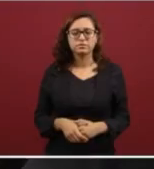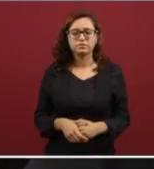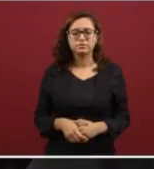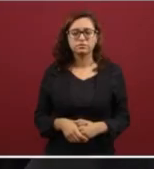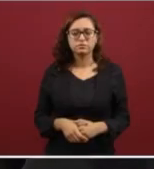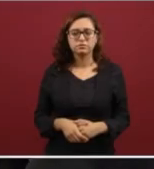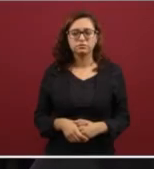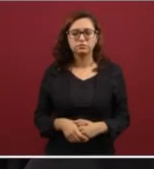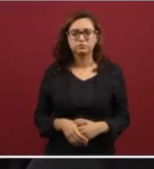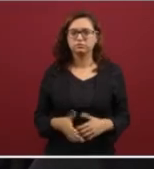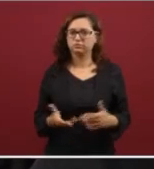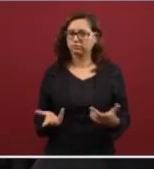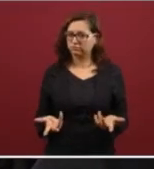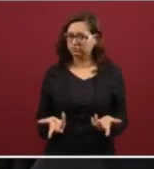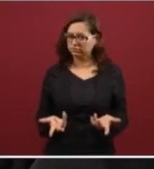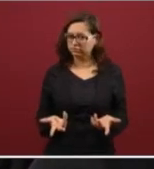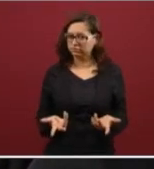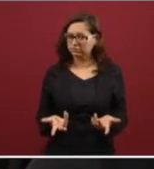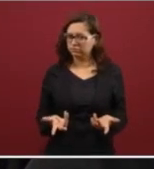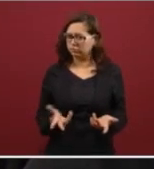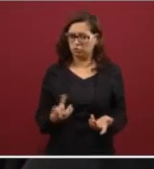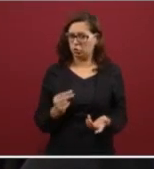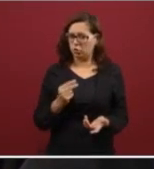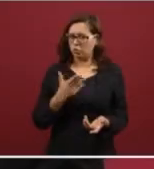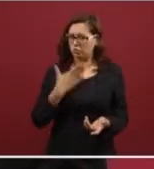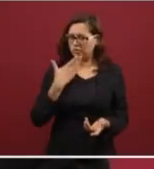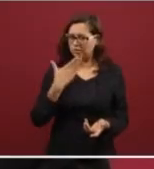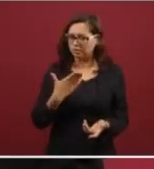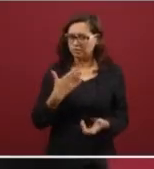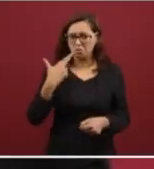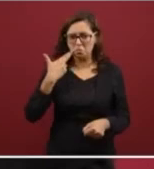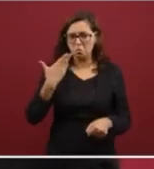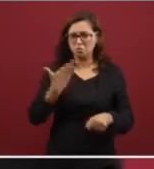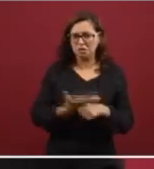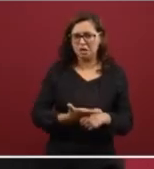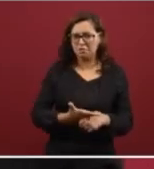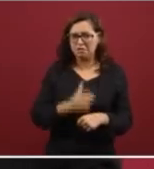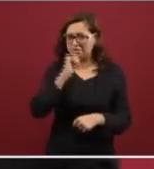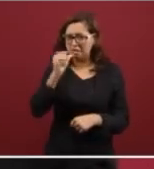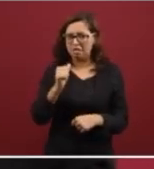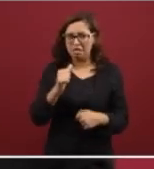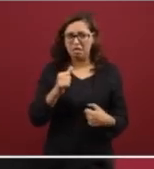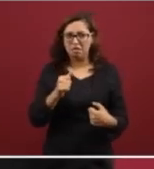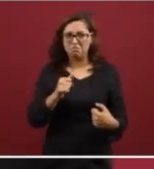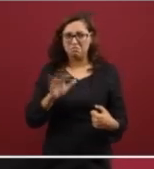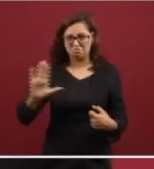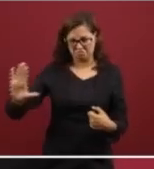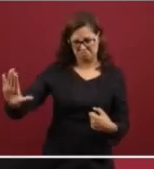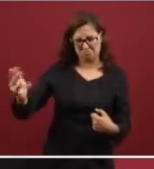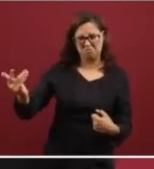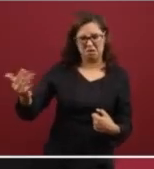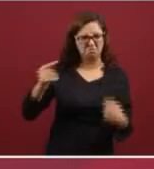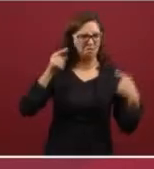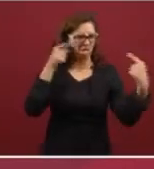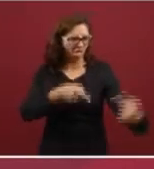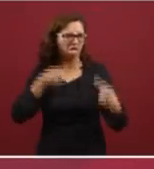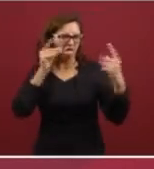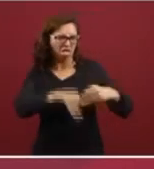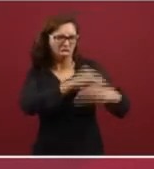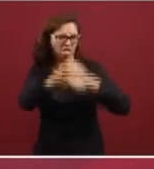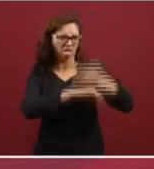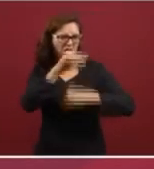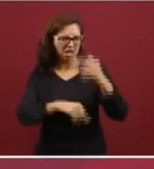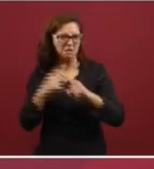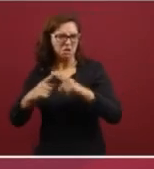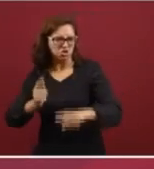como que es muy irresponsable el estarnos peleando, ¿sí?, por la entrega